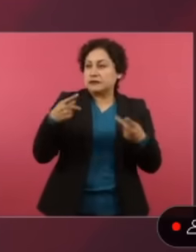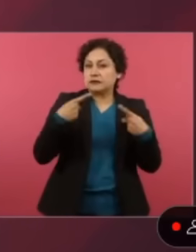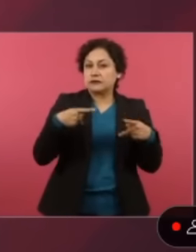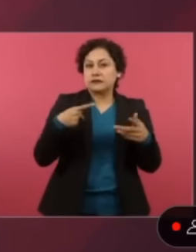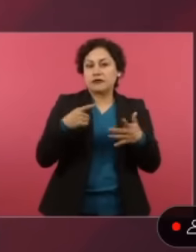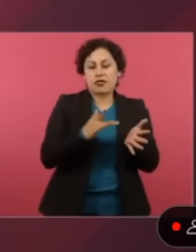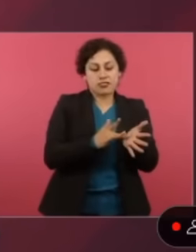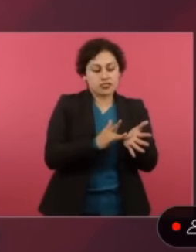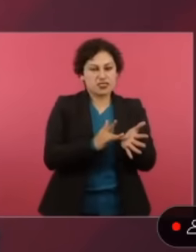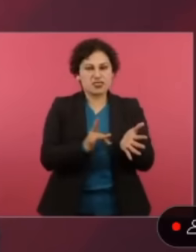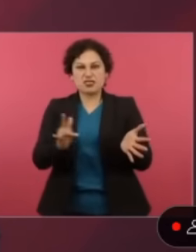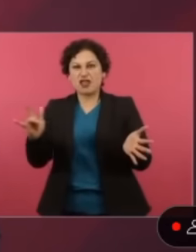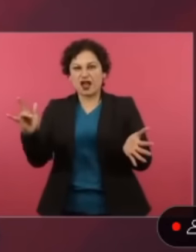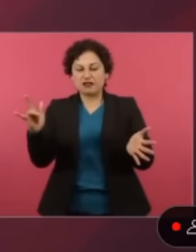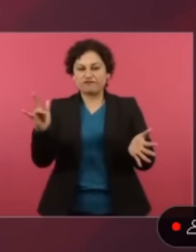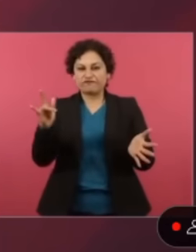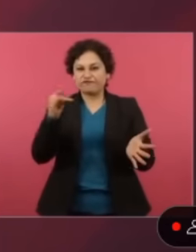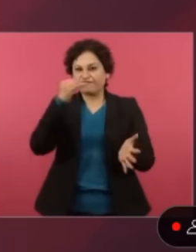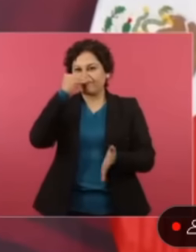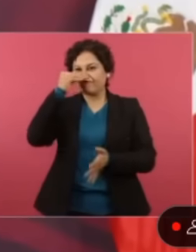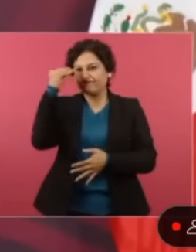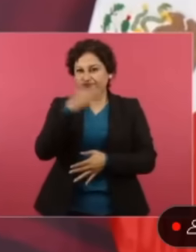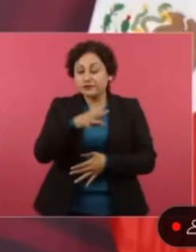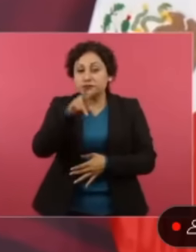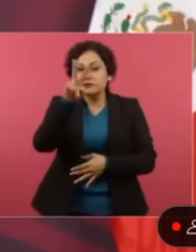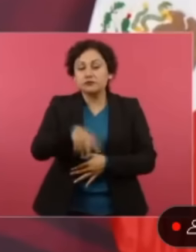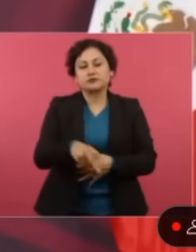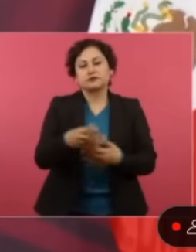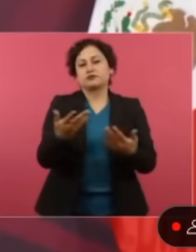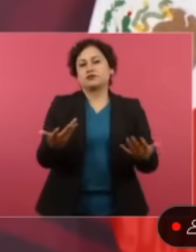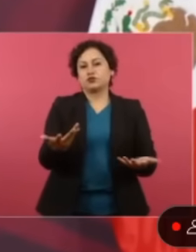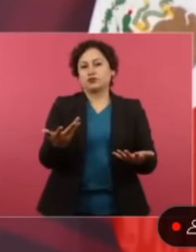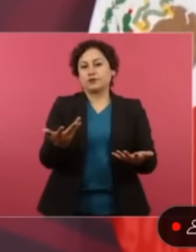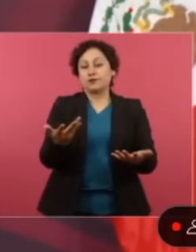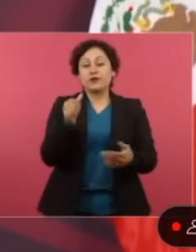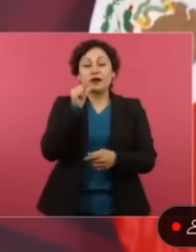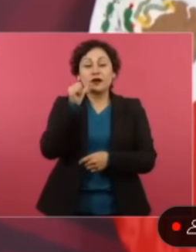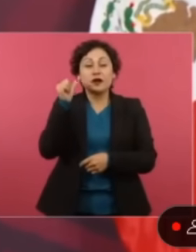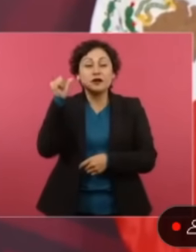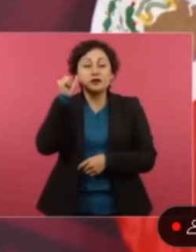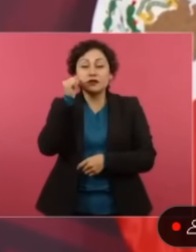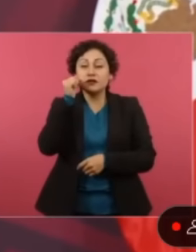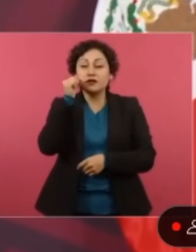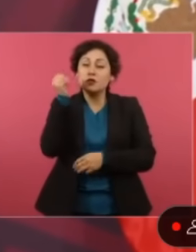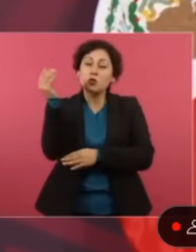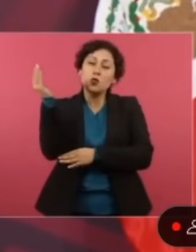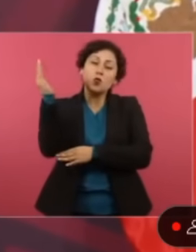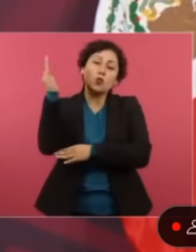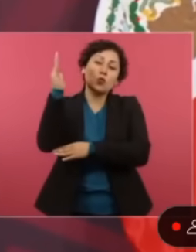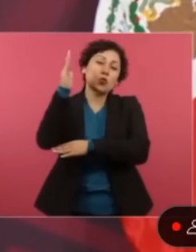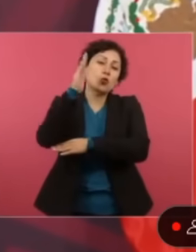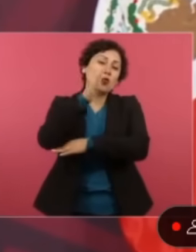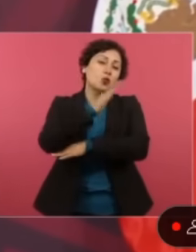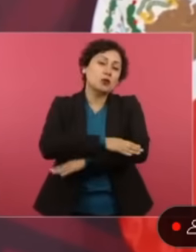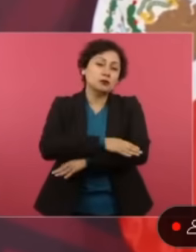primero vamos a ir a un video de Denisse merker donde reconoce los